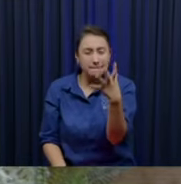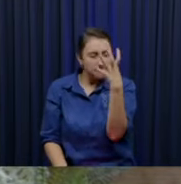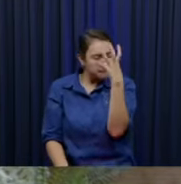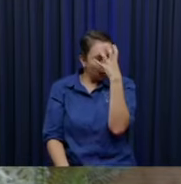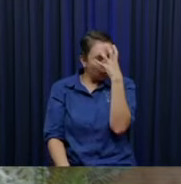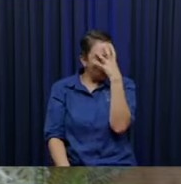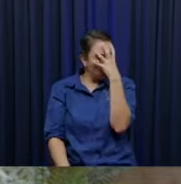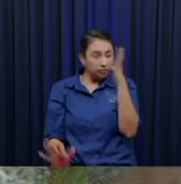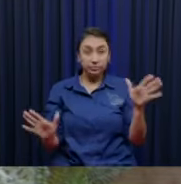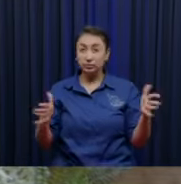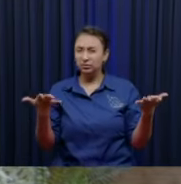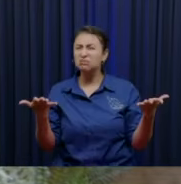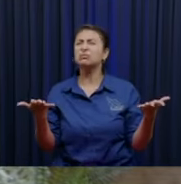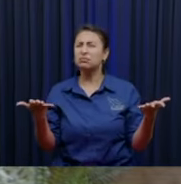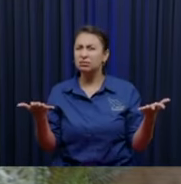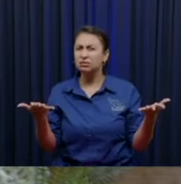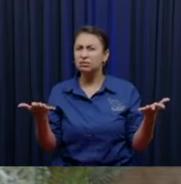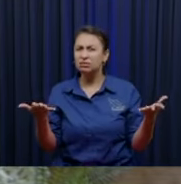No.